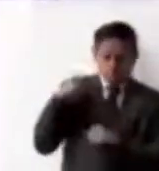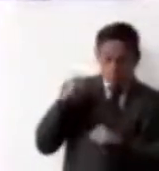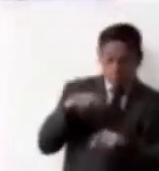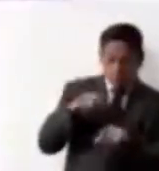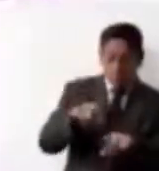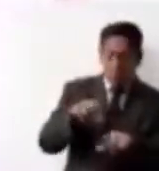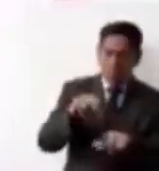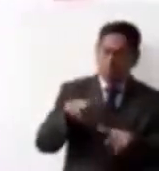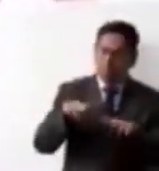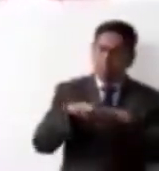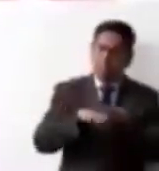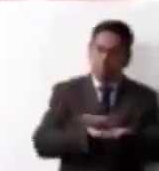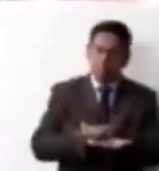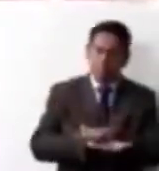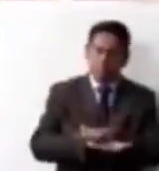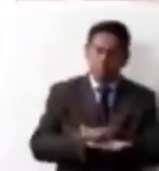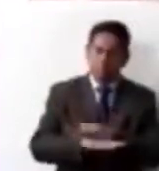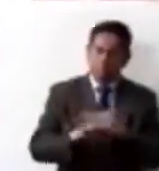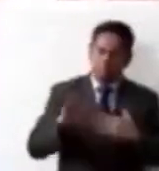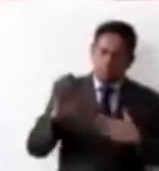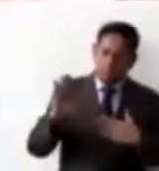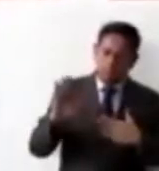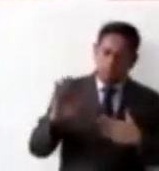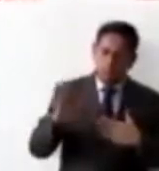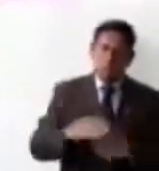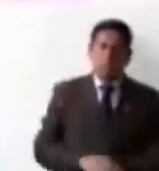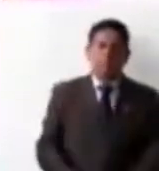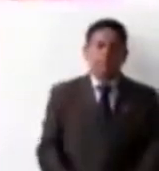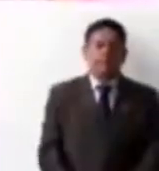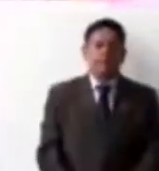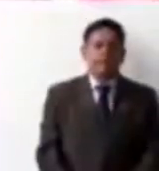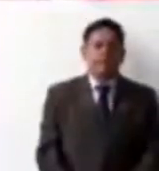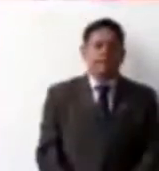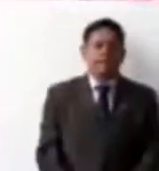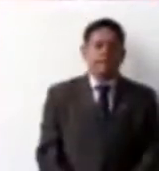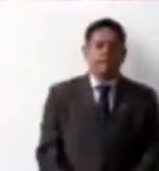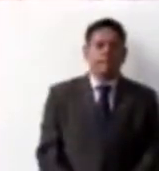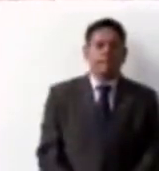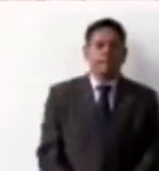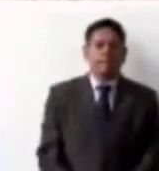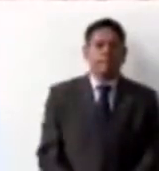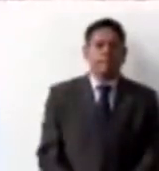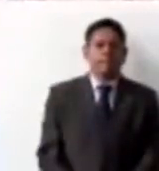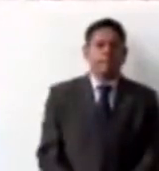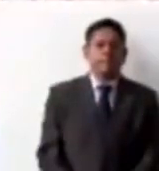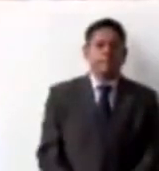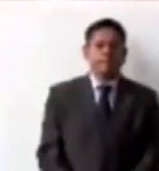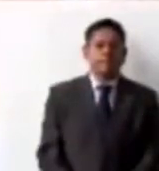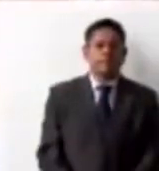cuestionamiento, el próximo presidente de México pidió a las víctimas de los desaparecidos su ayuda.